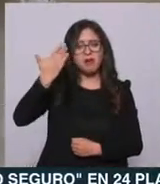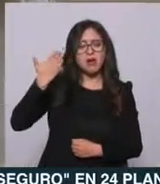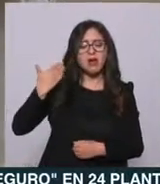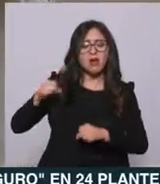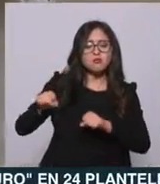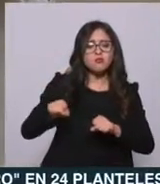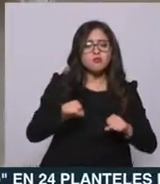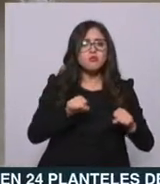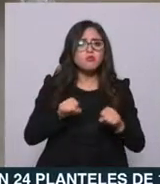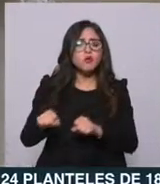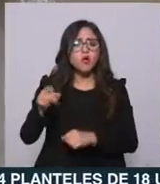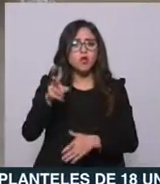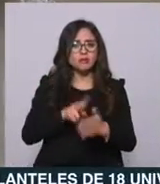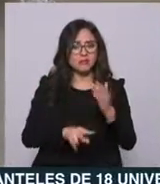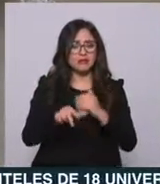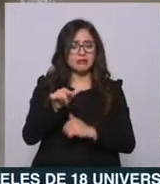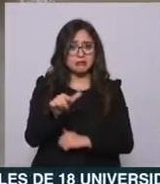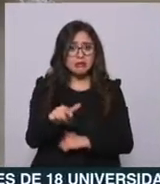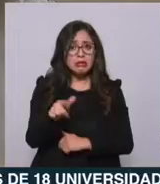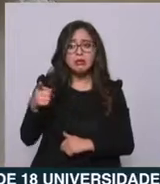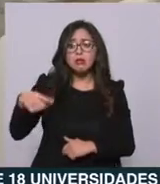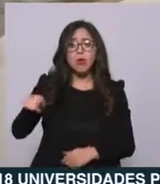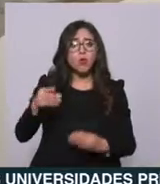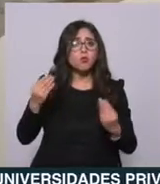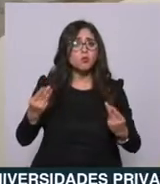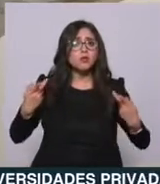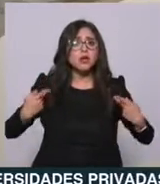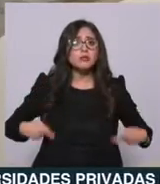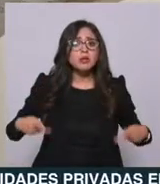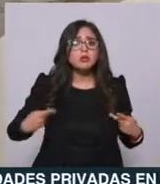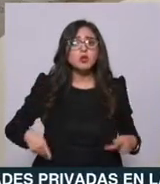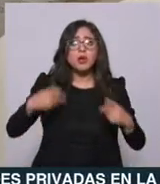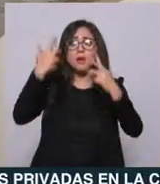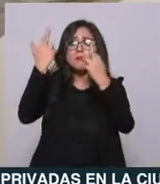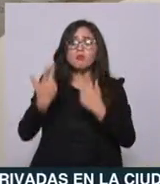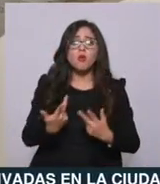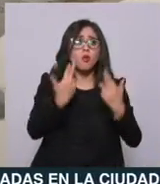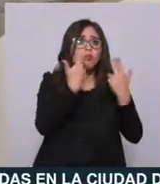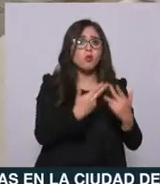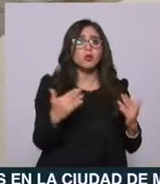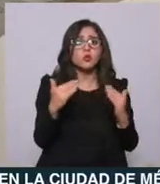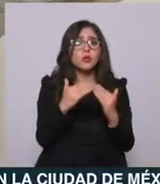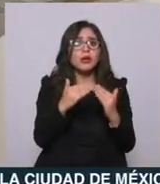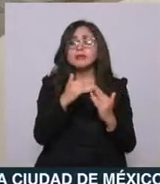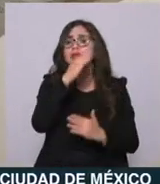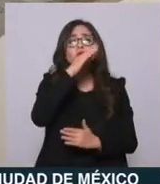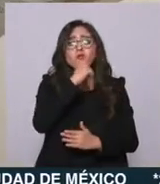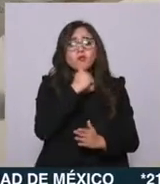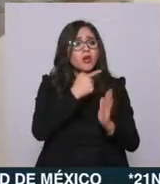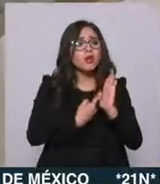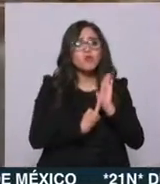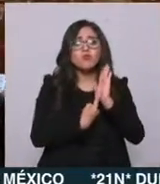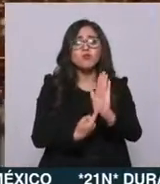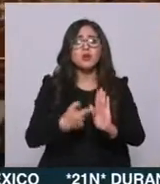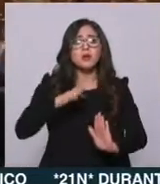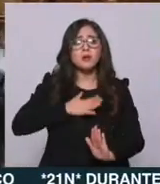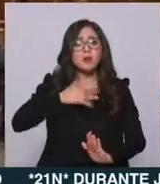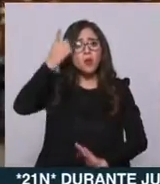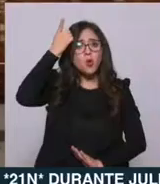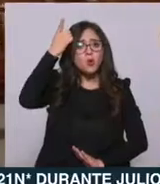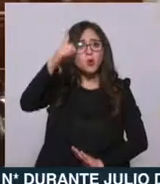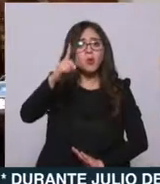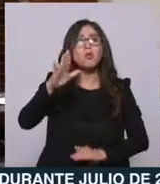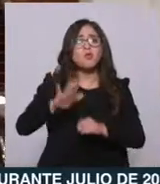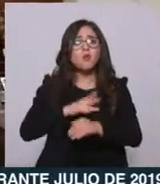2017. Muchos de los damnificados no han podido demostrar la propiedad de sus viviendas, lo que hace más lento el proceso de reconstrucción. Para evitar